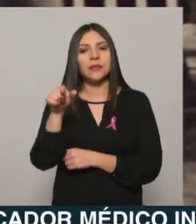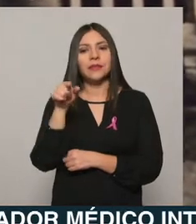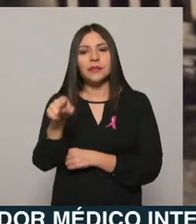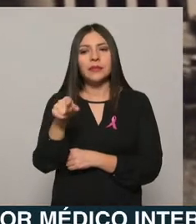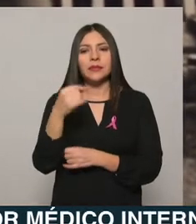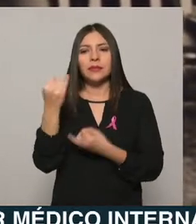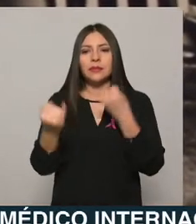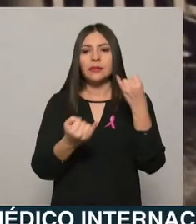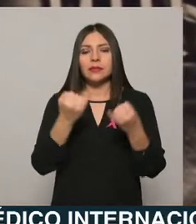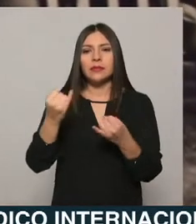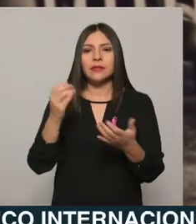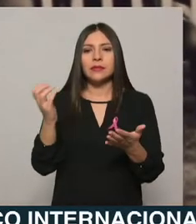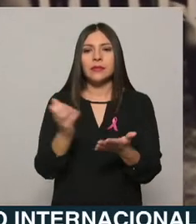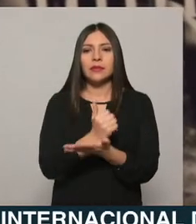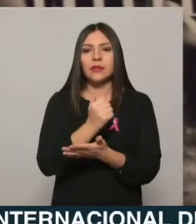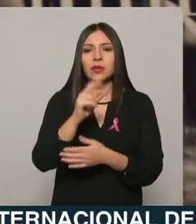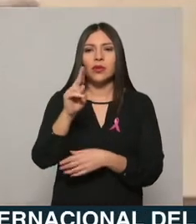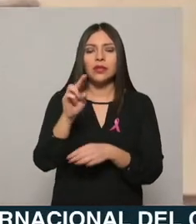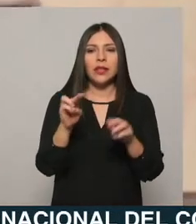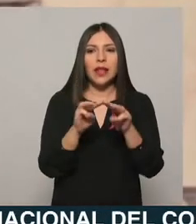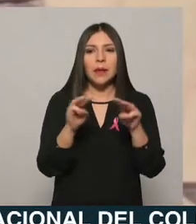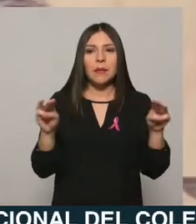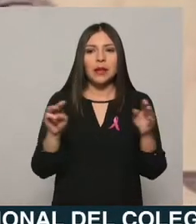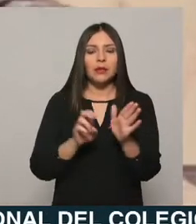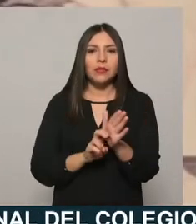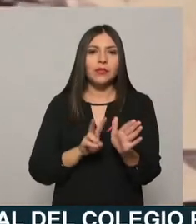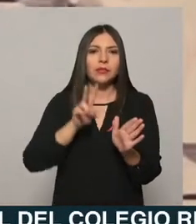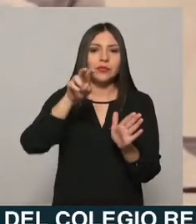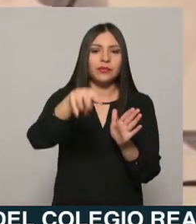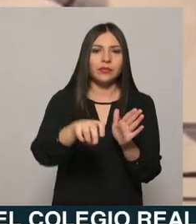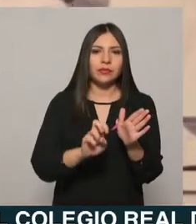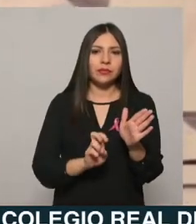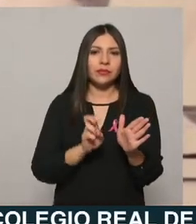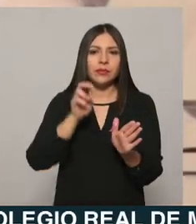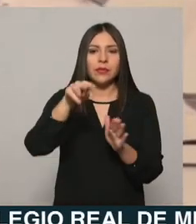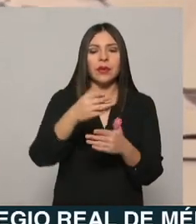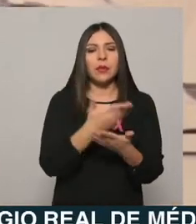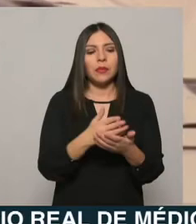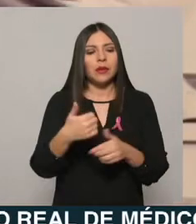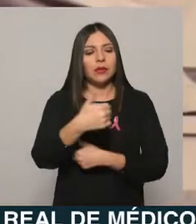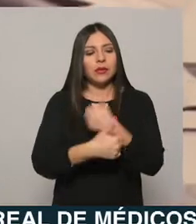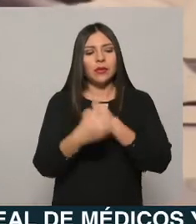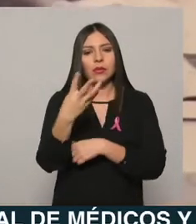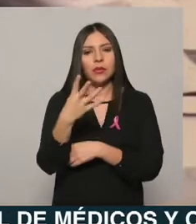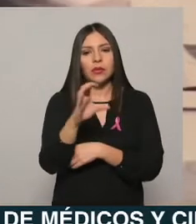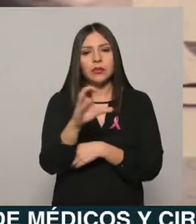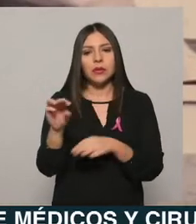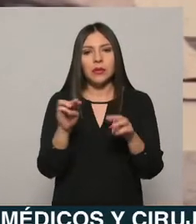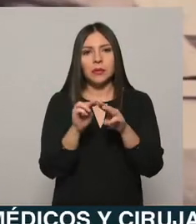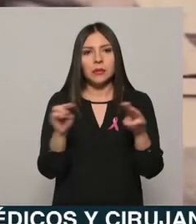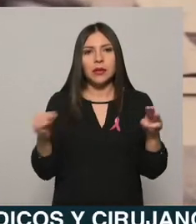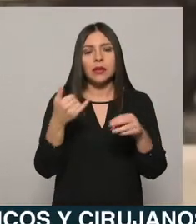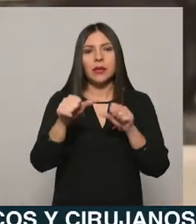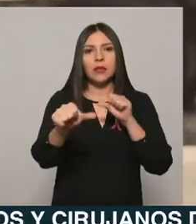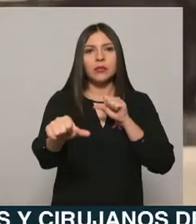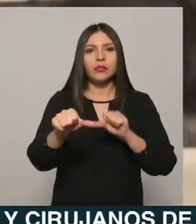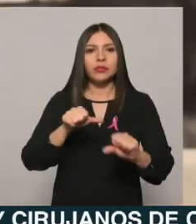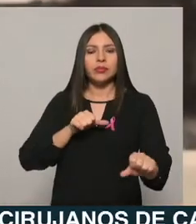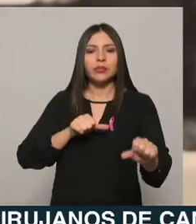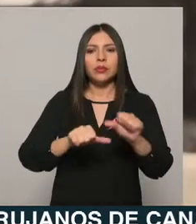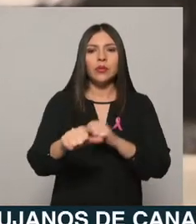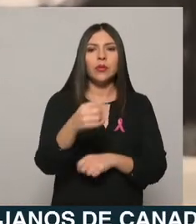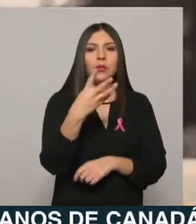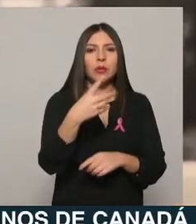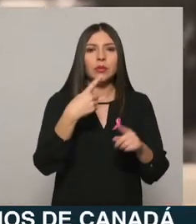los 80 metros con vallas. También participó en los 400 metros planos y relevos 4x100. A pesar de